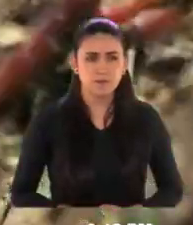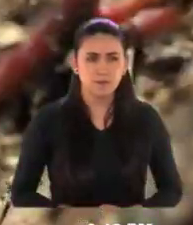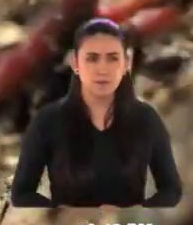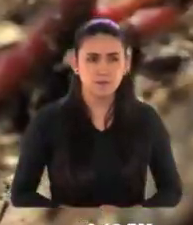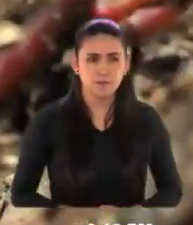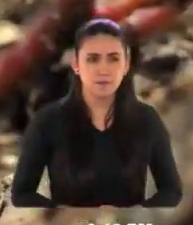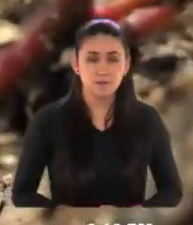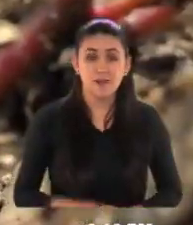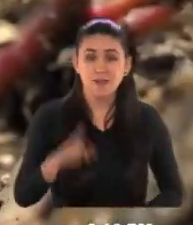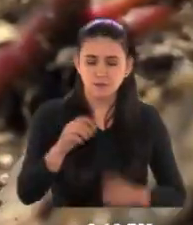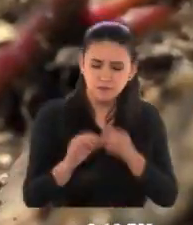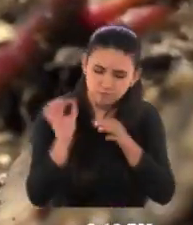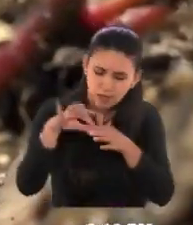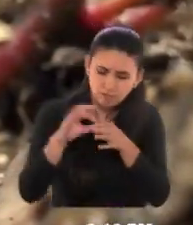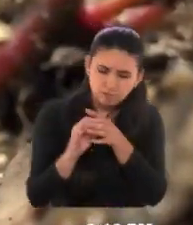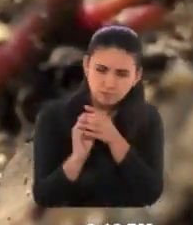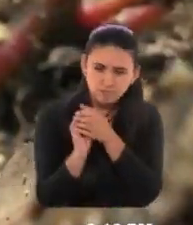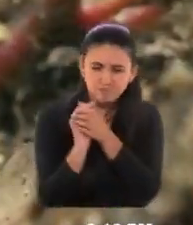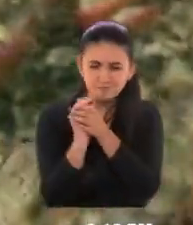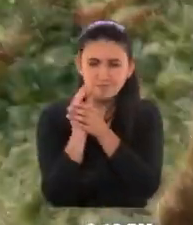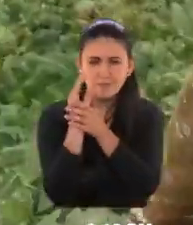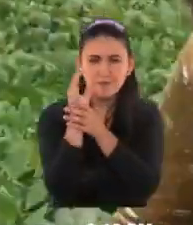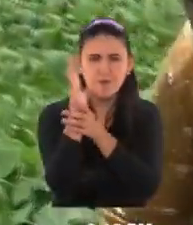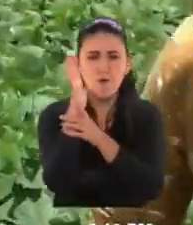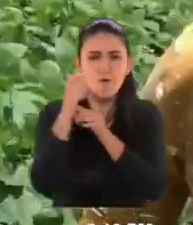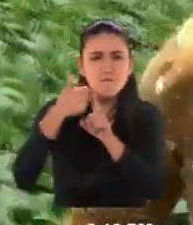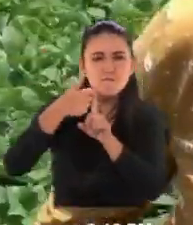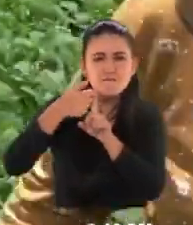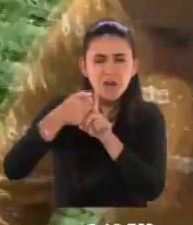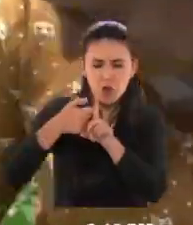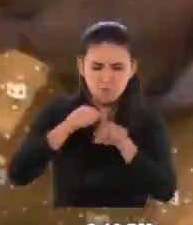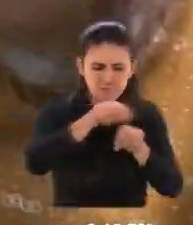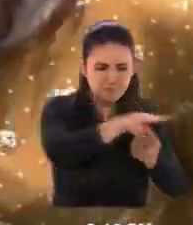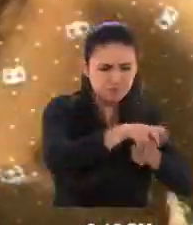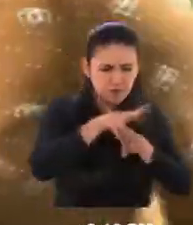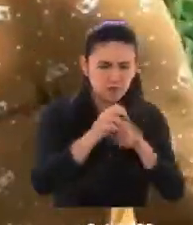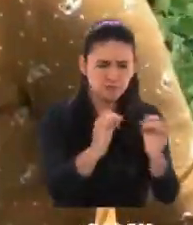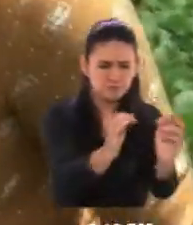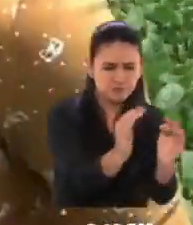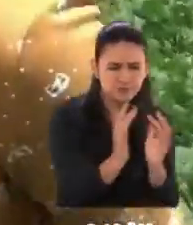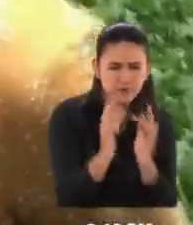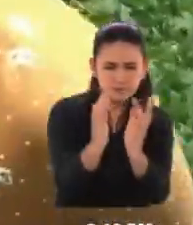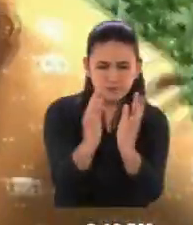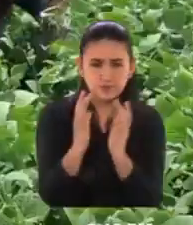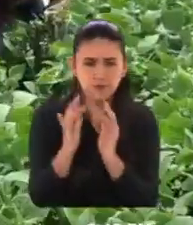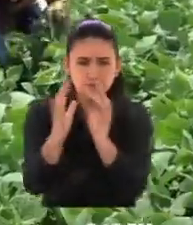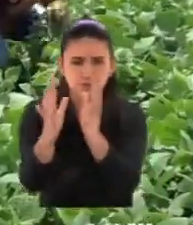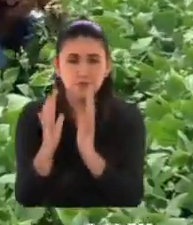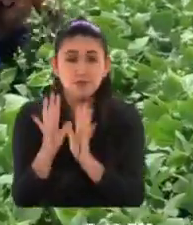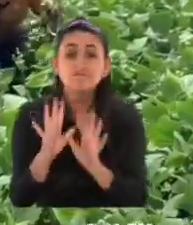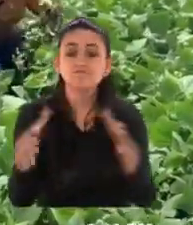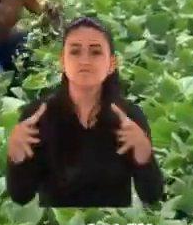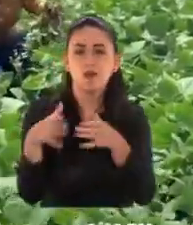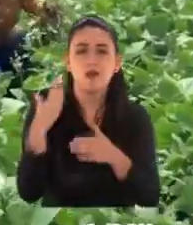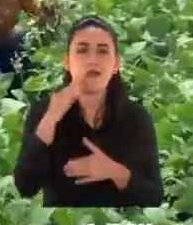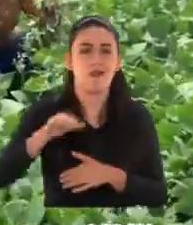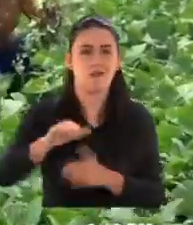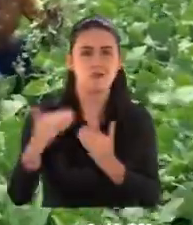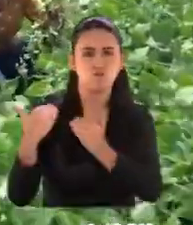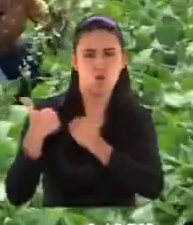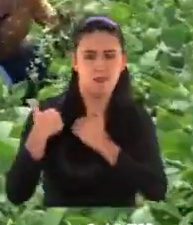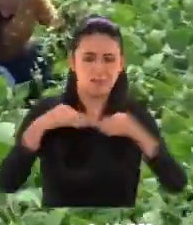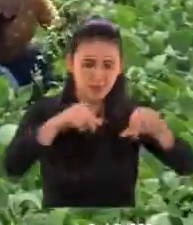así como crecen las plantas de frijol en este extenso cultivo progresa el grupo de mujeres encargadas de labrar la tierra